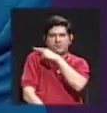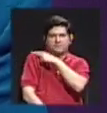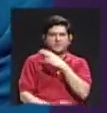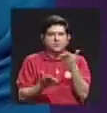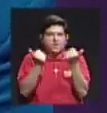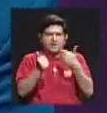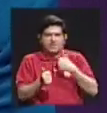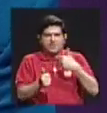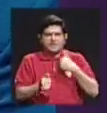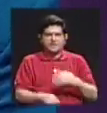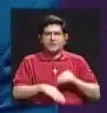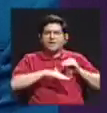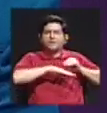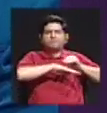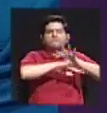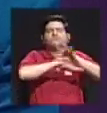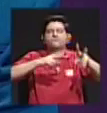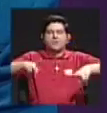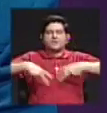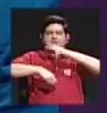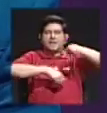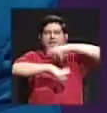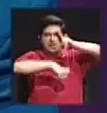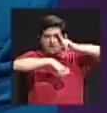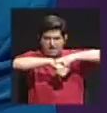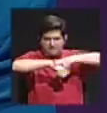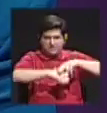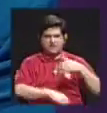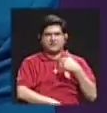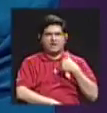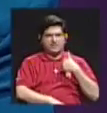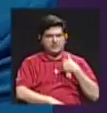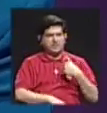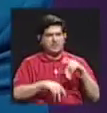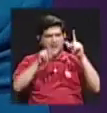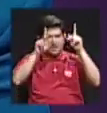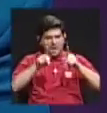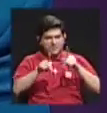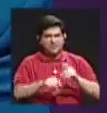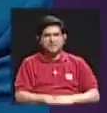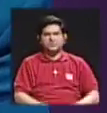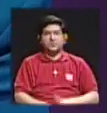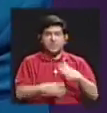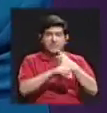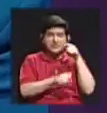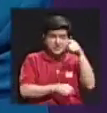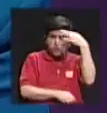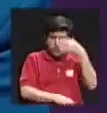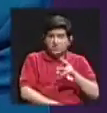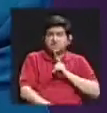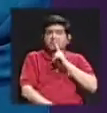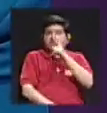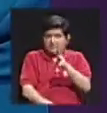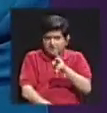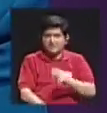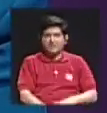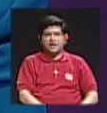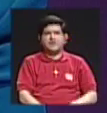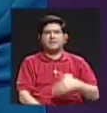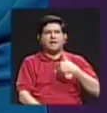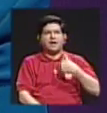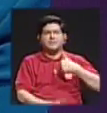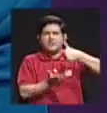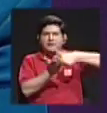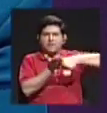eclesiástica quiere tener una injerencia en la vida nacional y llevar a la gente a hacer lo que para ellos es la verdad, a tener